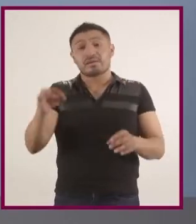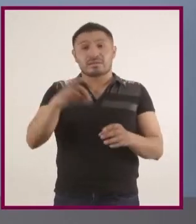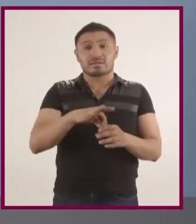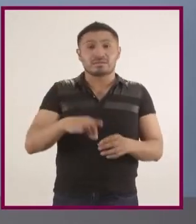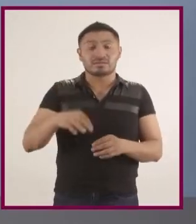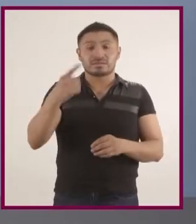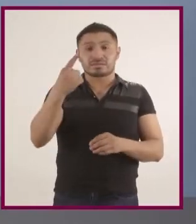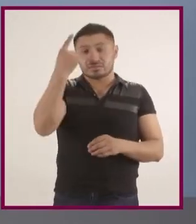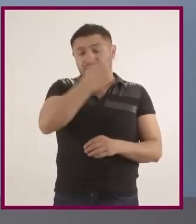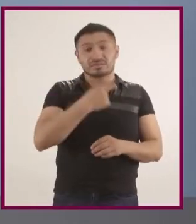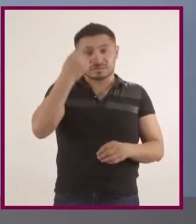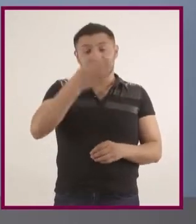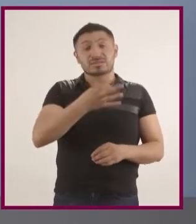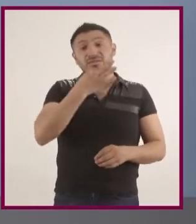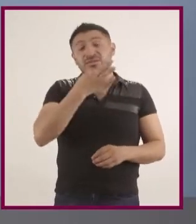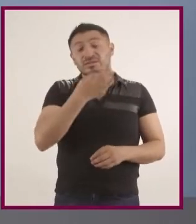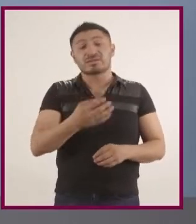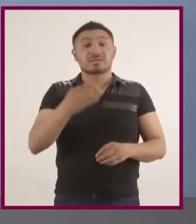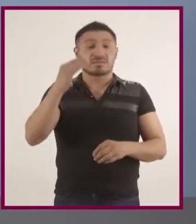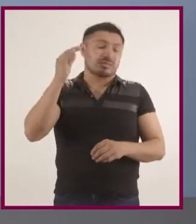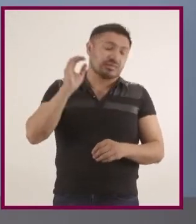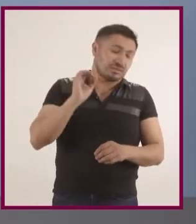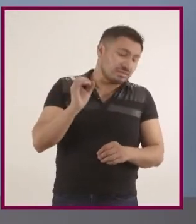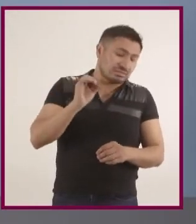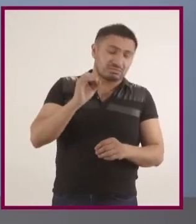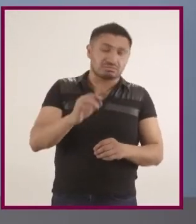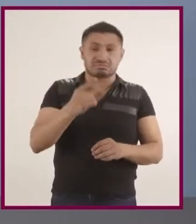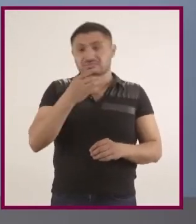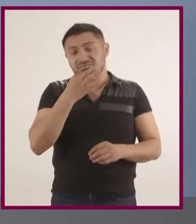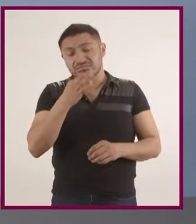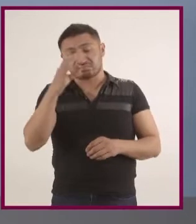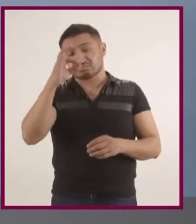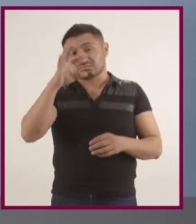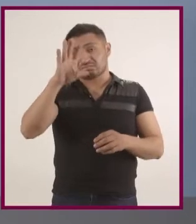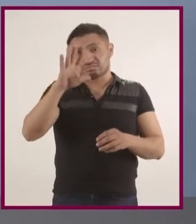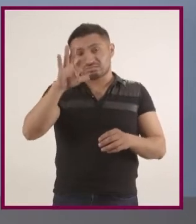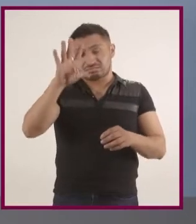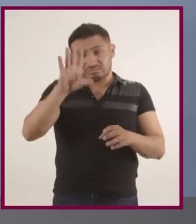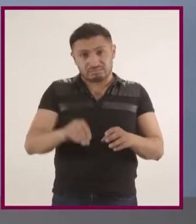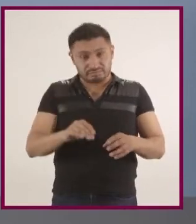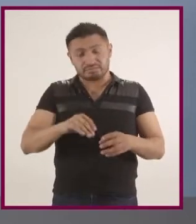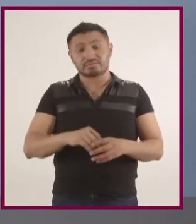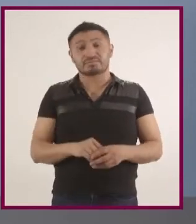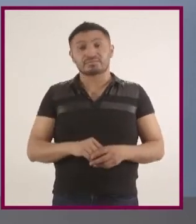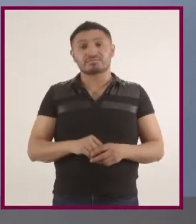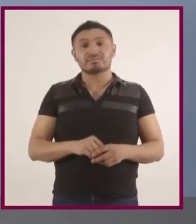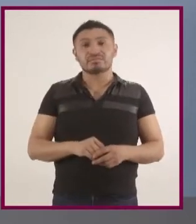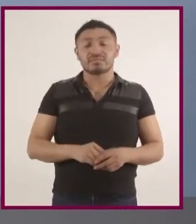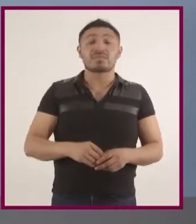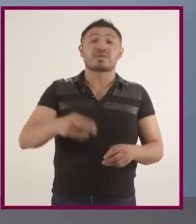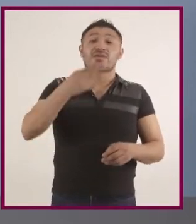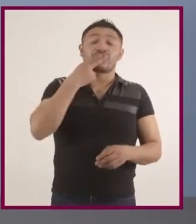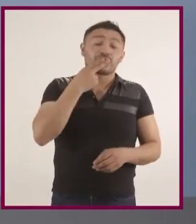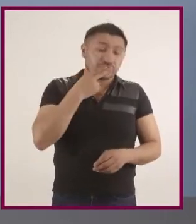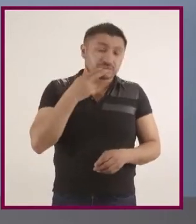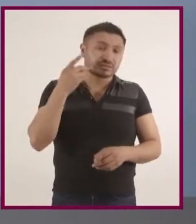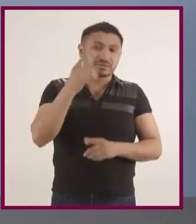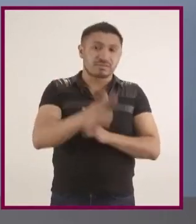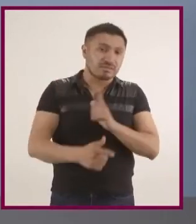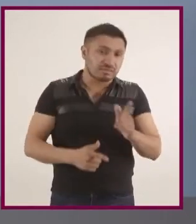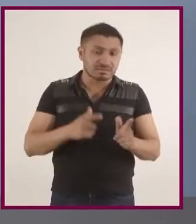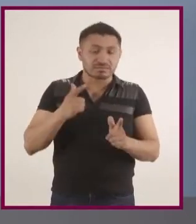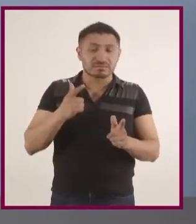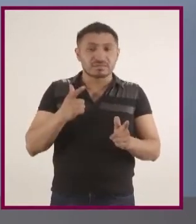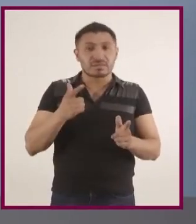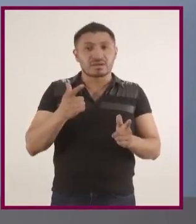a un minuto optar por usar el transporte público como colectivos y trenes donde caben mucha gente y así se contribuye